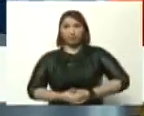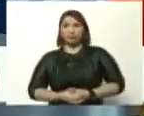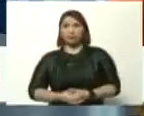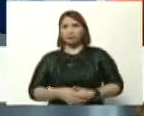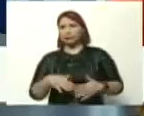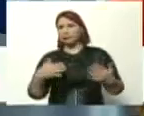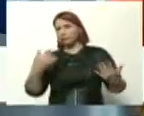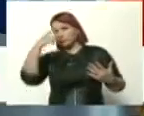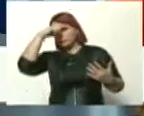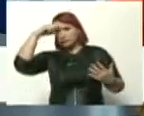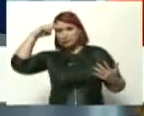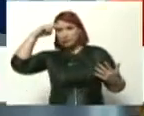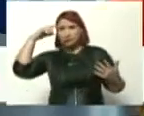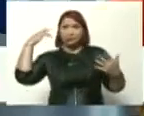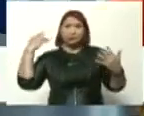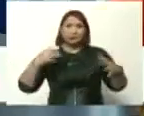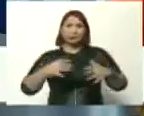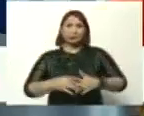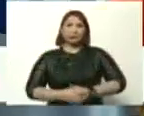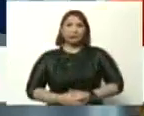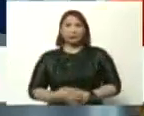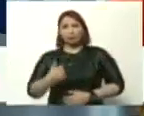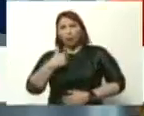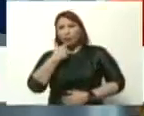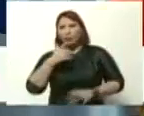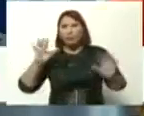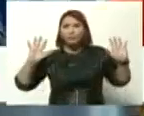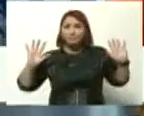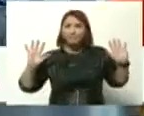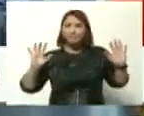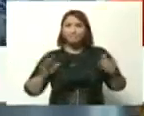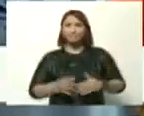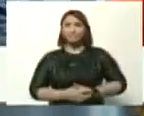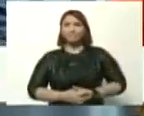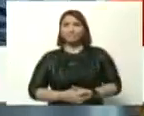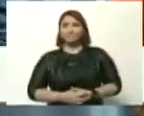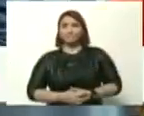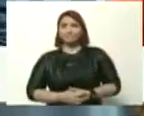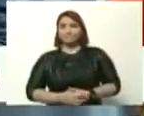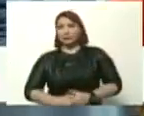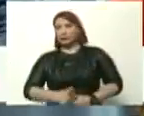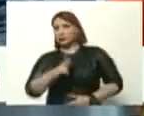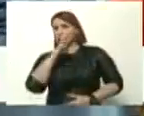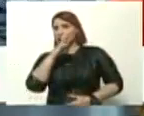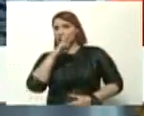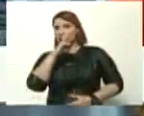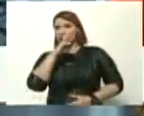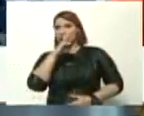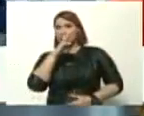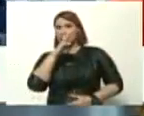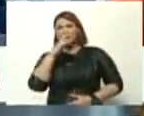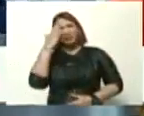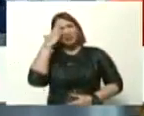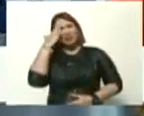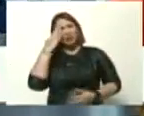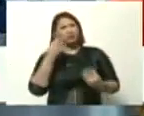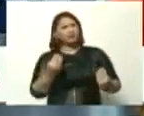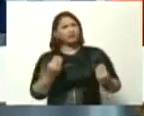la, de lo que diría yo, el crimen. O sea, sabiendo